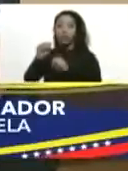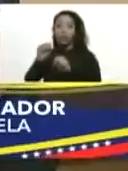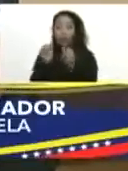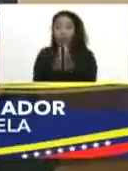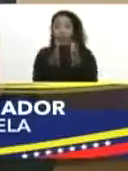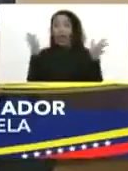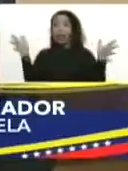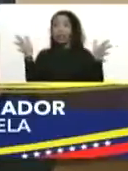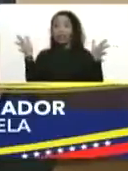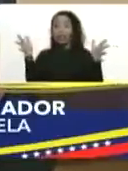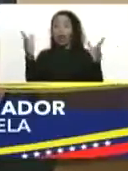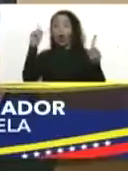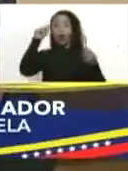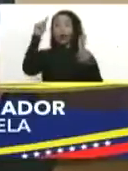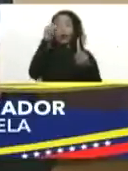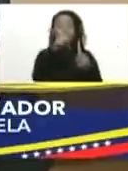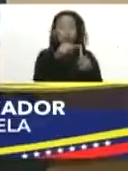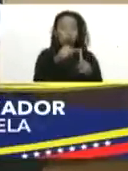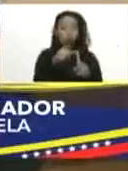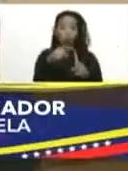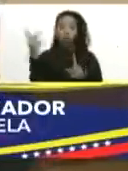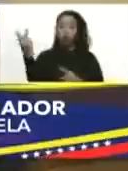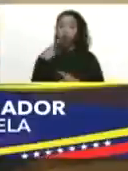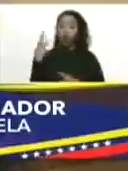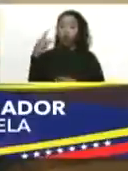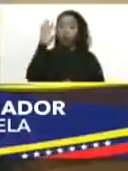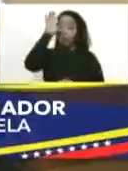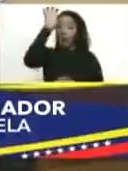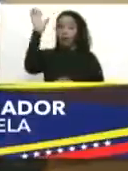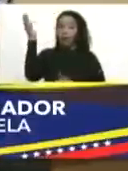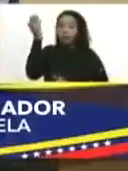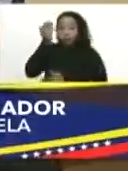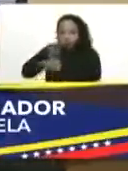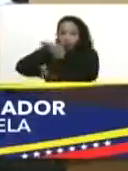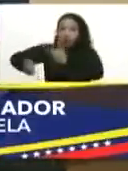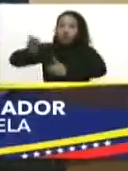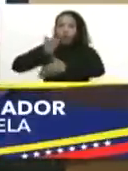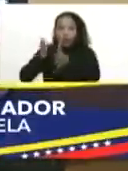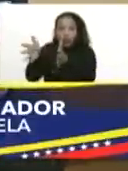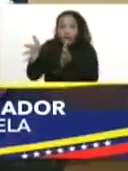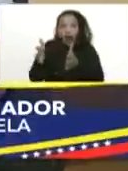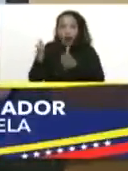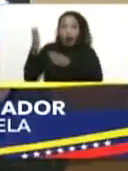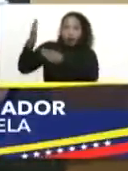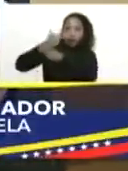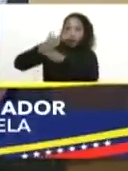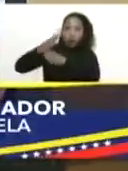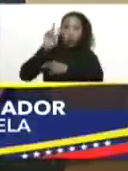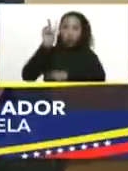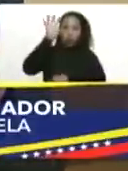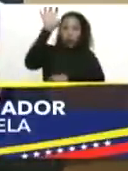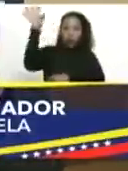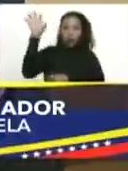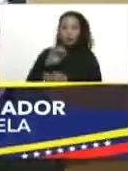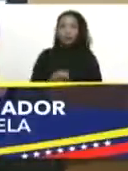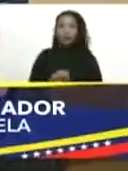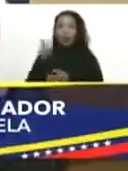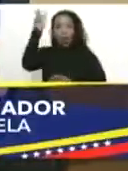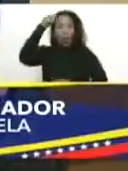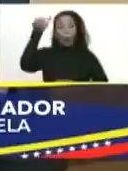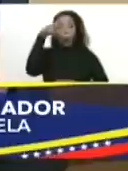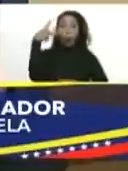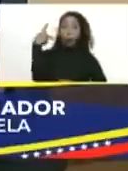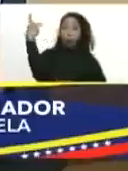éxitos en las cooperaciones bilaterales de ganancia compartida, apoyos mutuos en